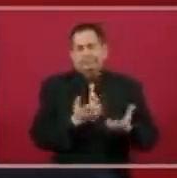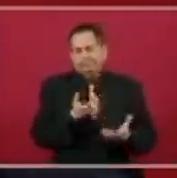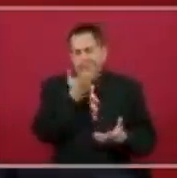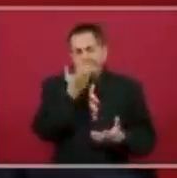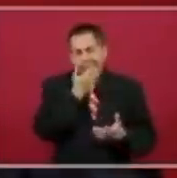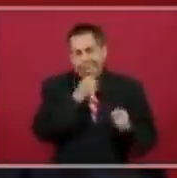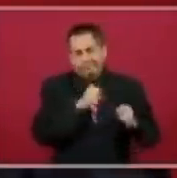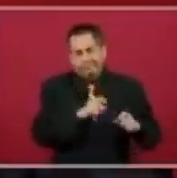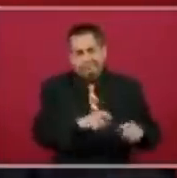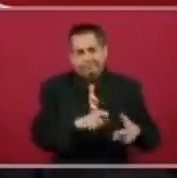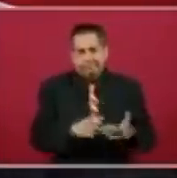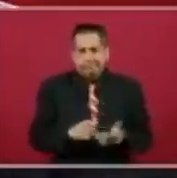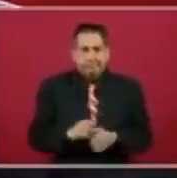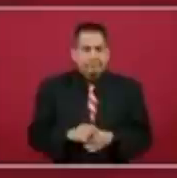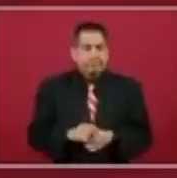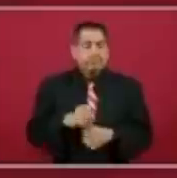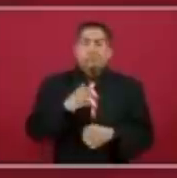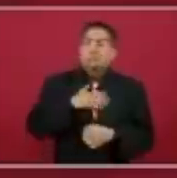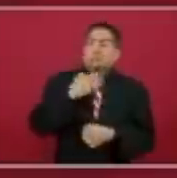la sociedad civil.